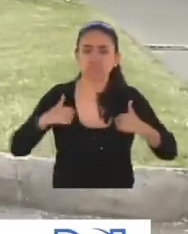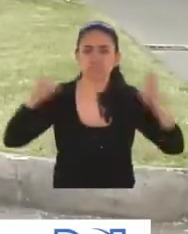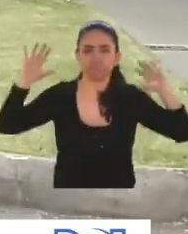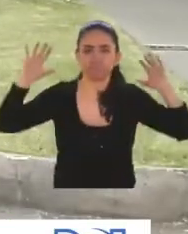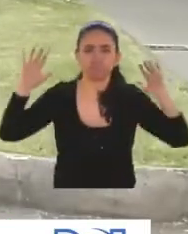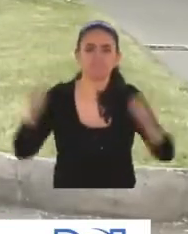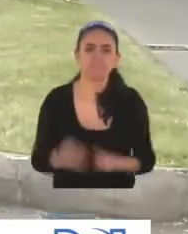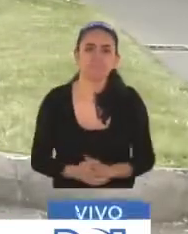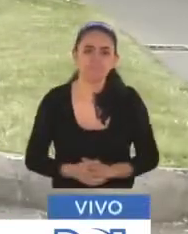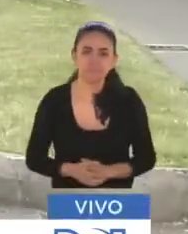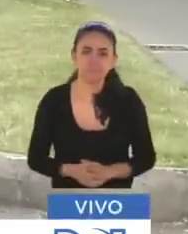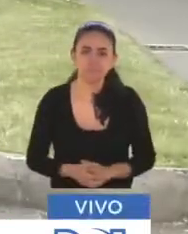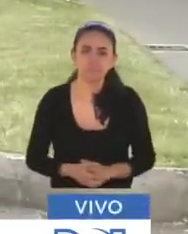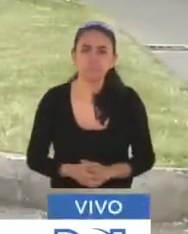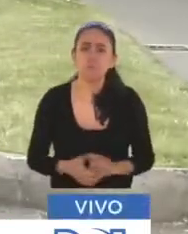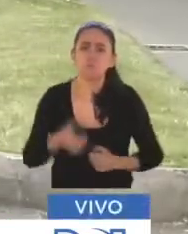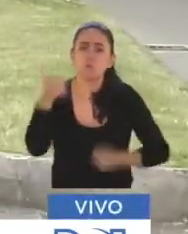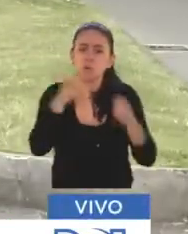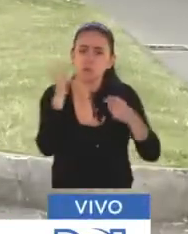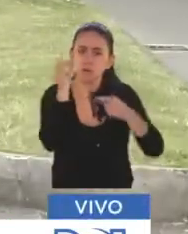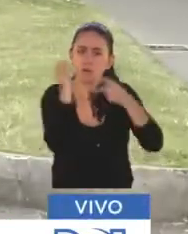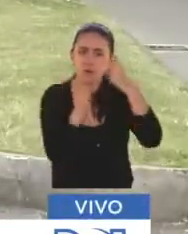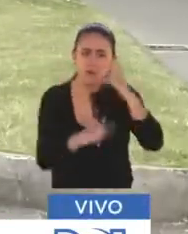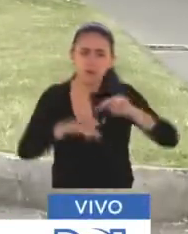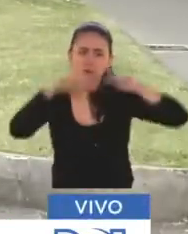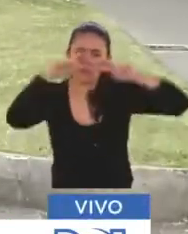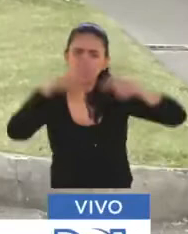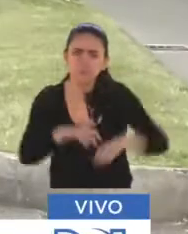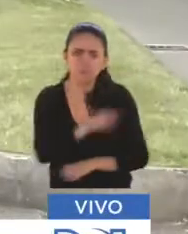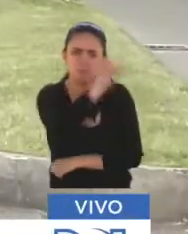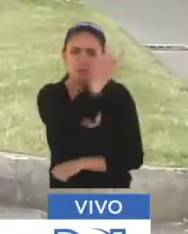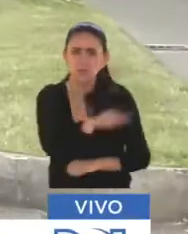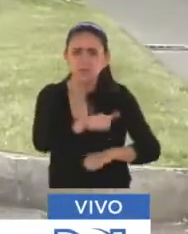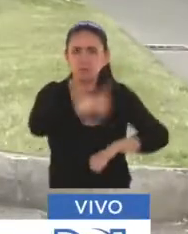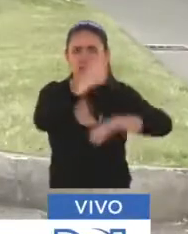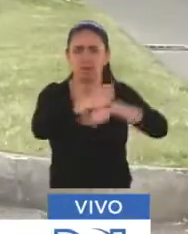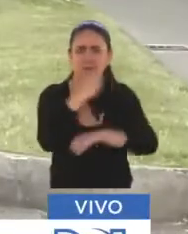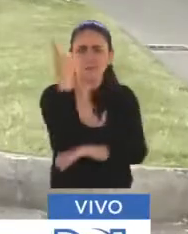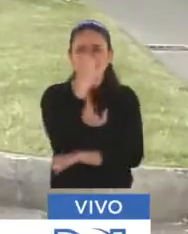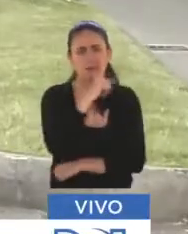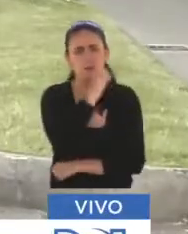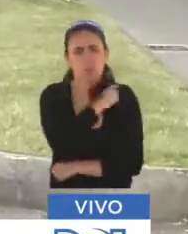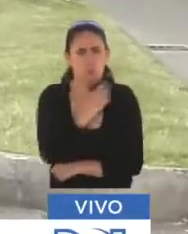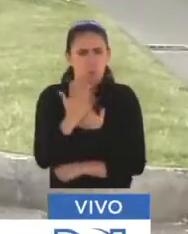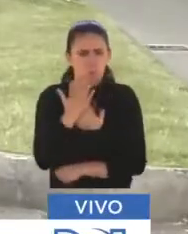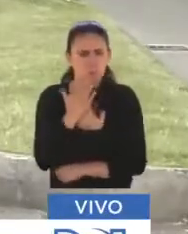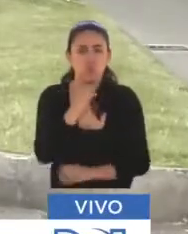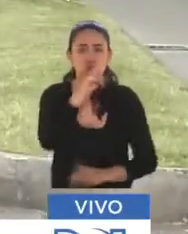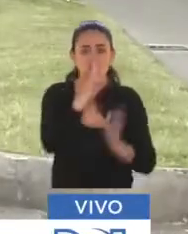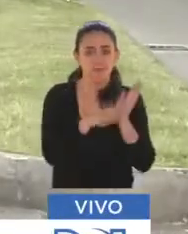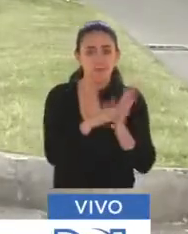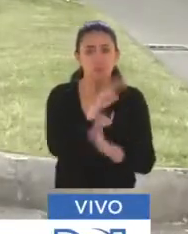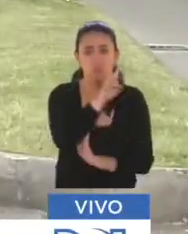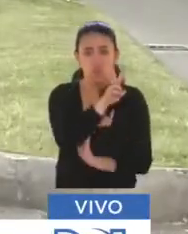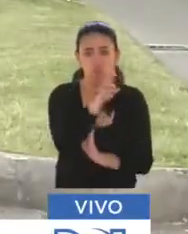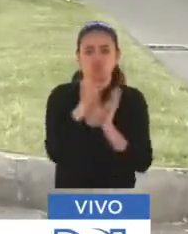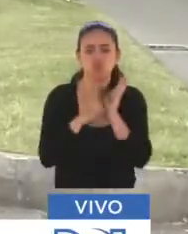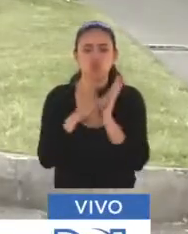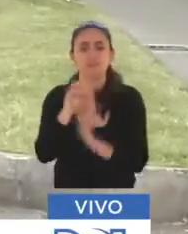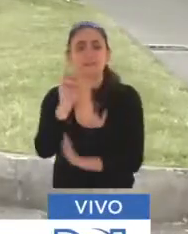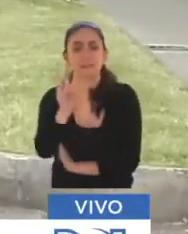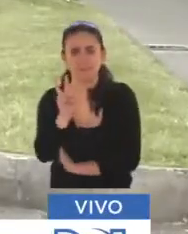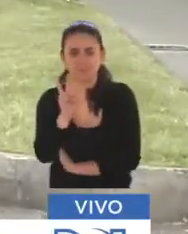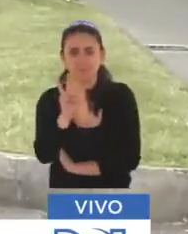Los hechos por los cuales estaría siendo investigado el general retirado ocurrieron en los años 2002 y 2003